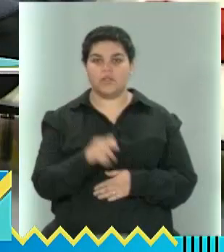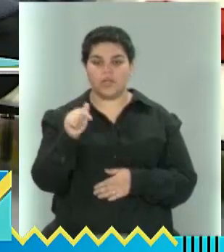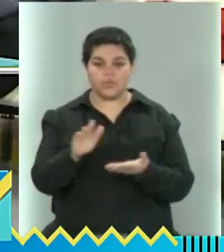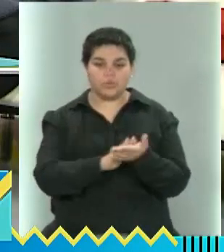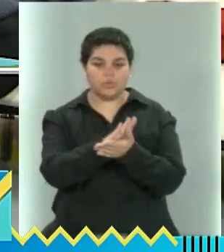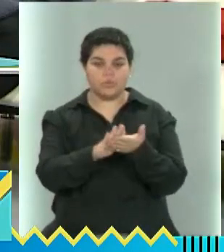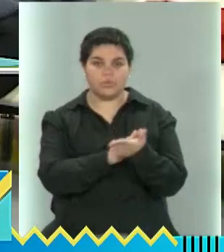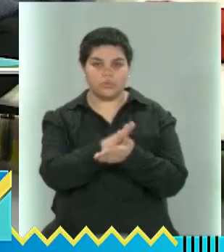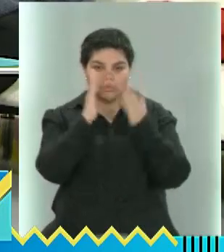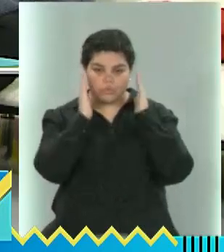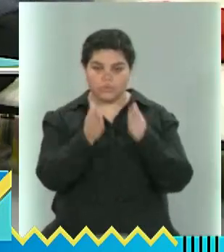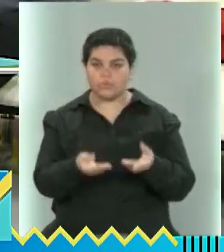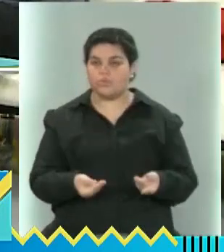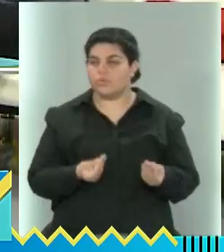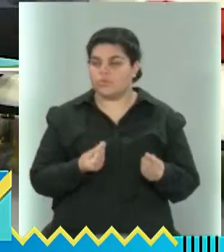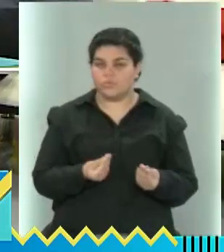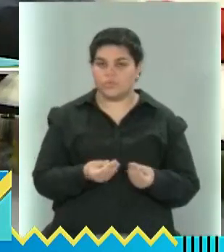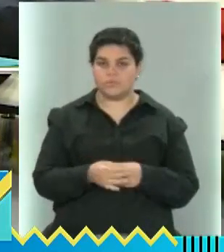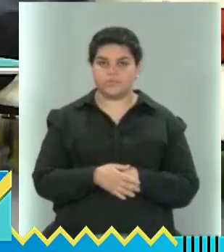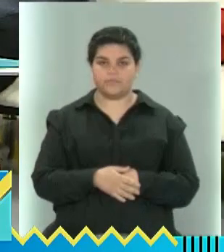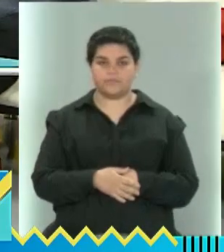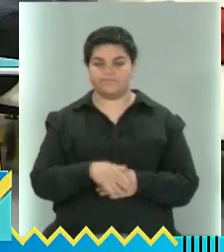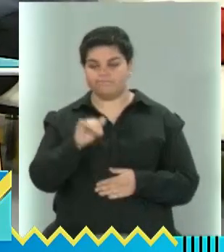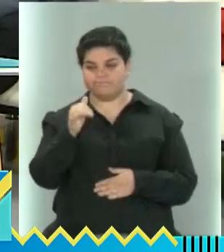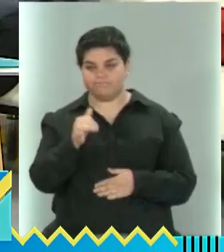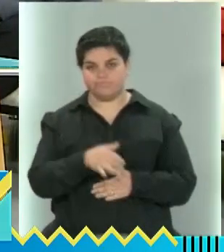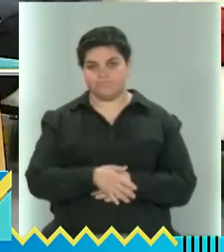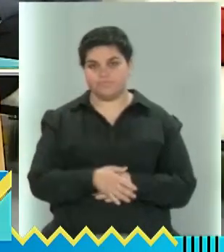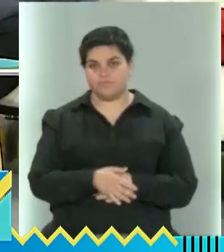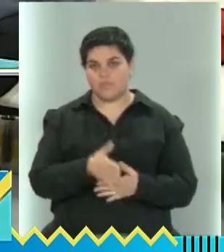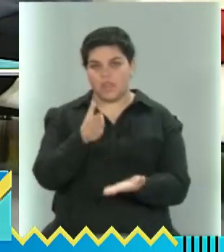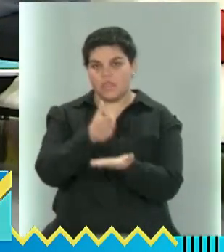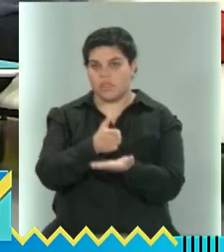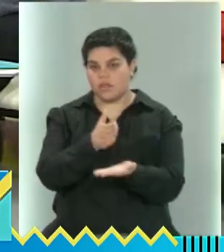resolución. Bien, a ver, sí, los derechos vulnerados,